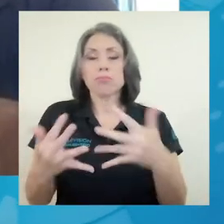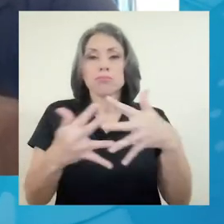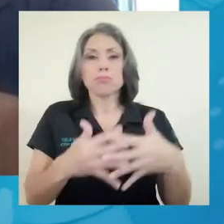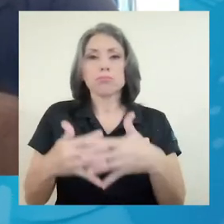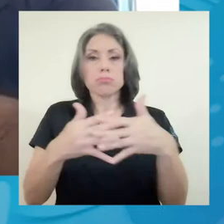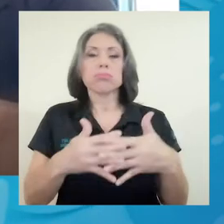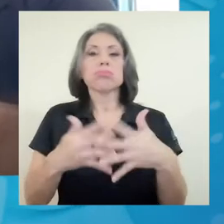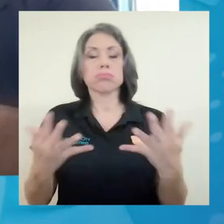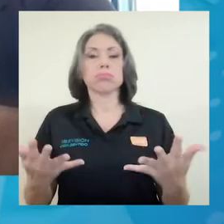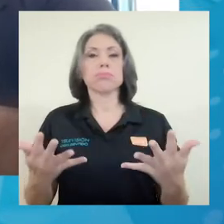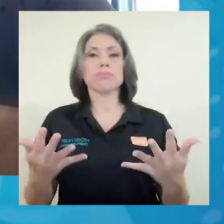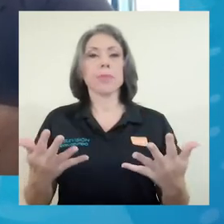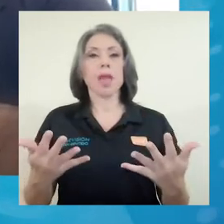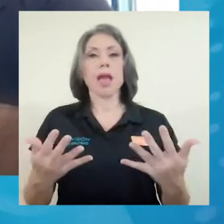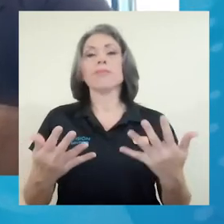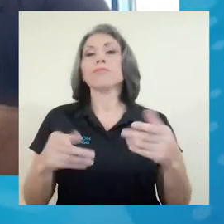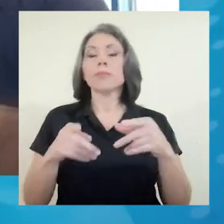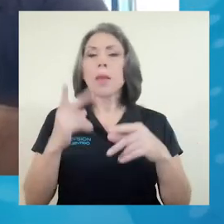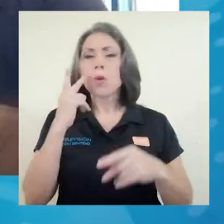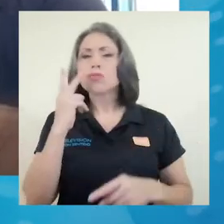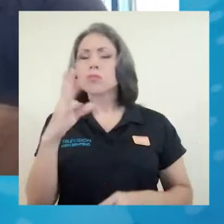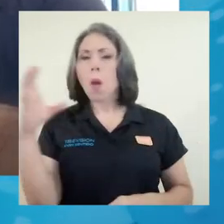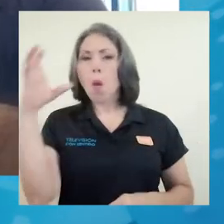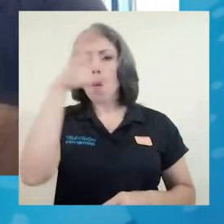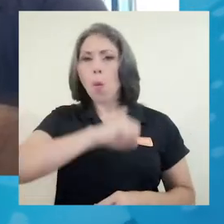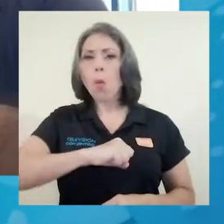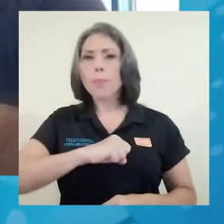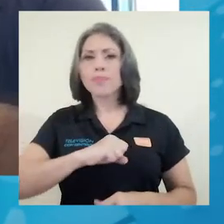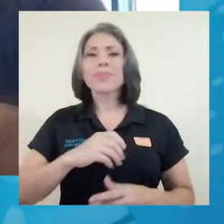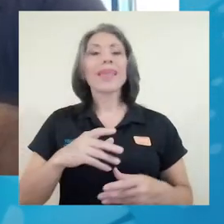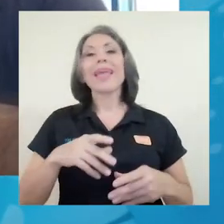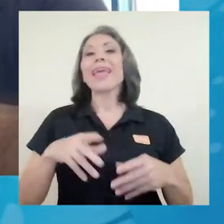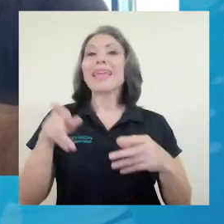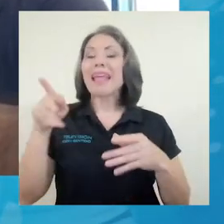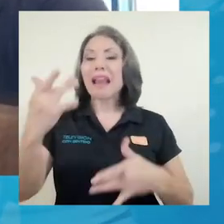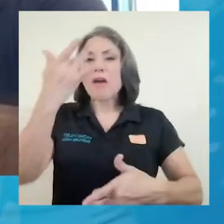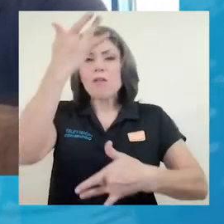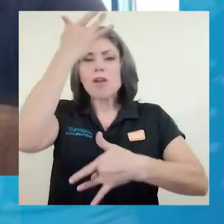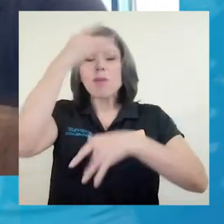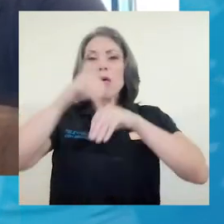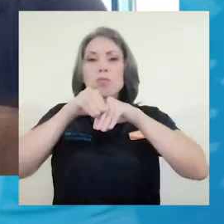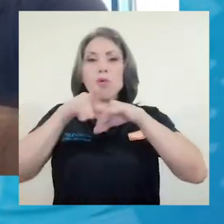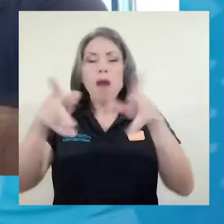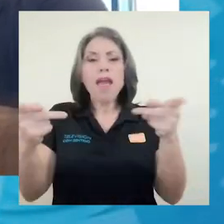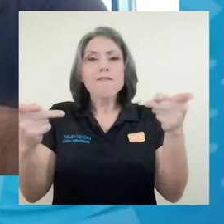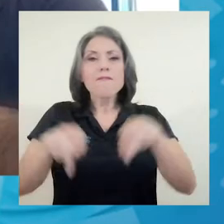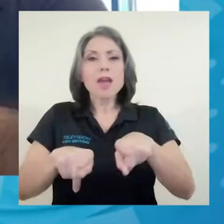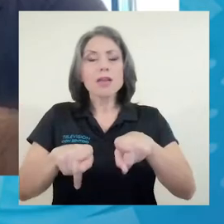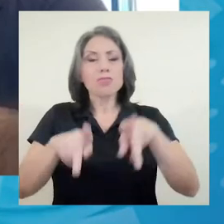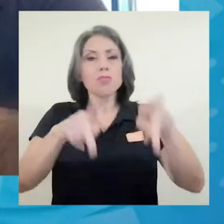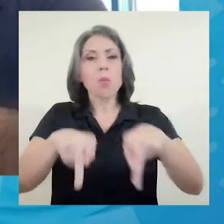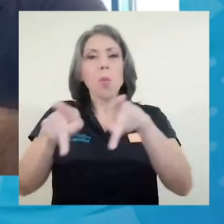que tiene en la población general esta situación que estamos viviendo persona situación es única